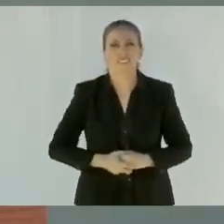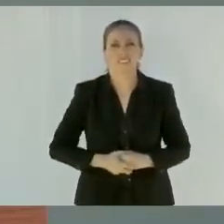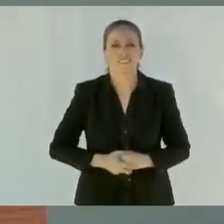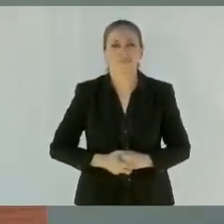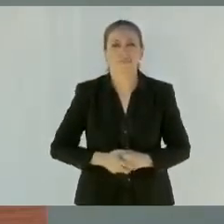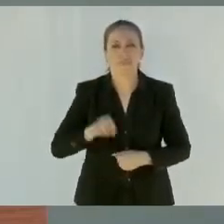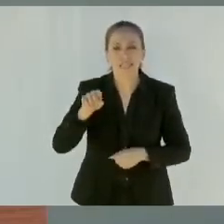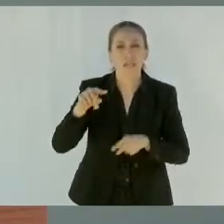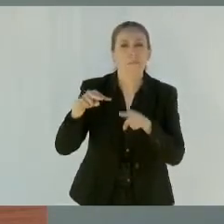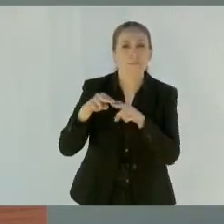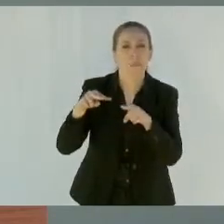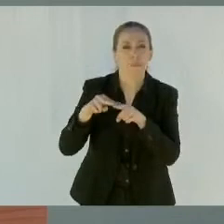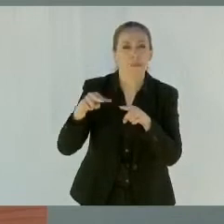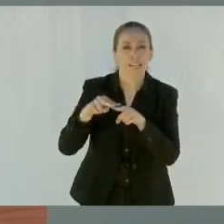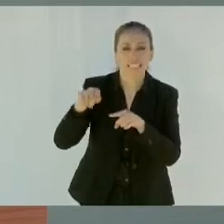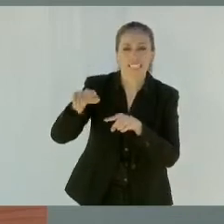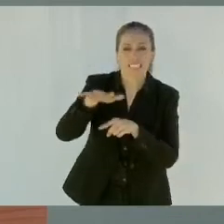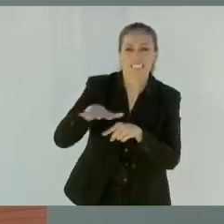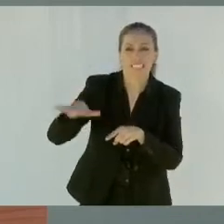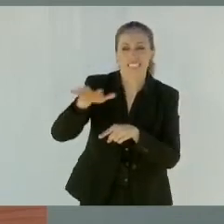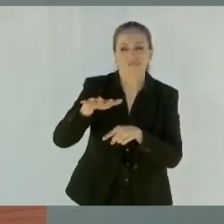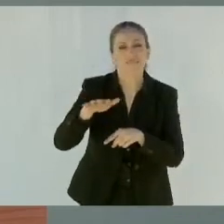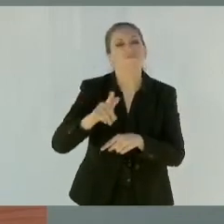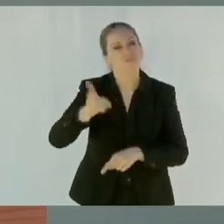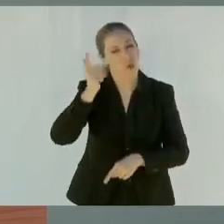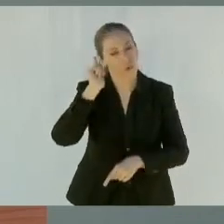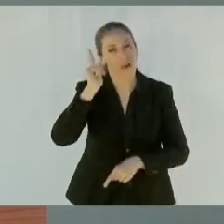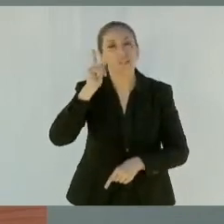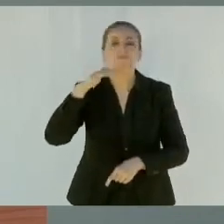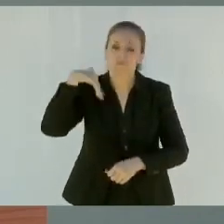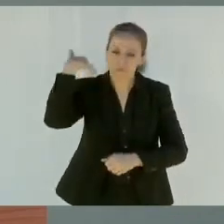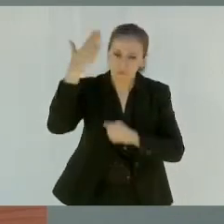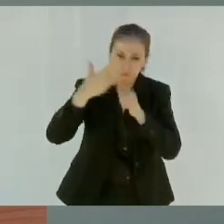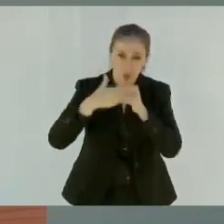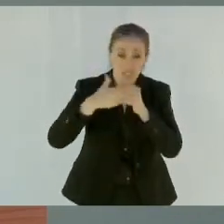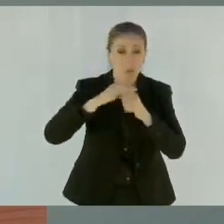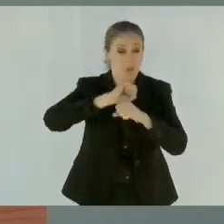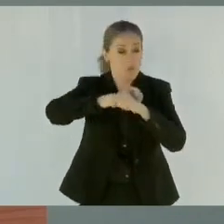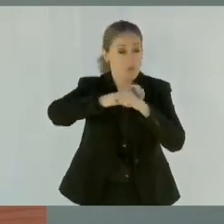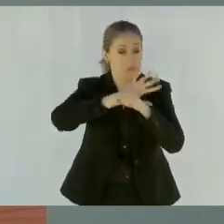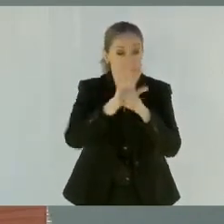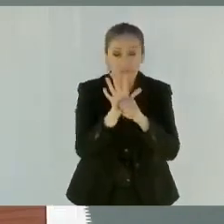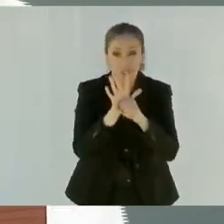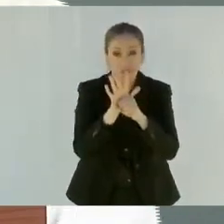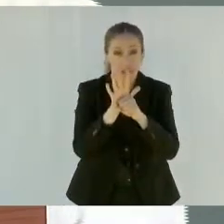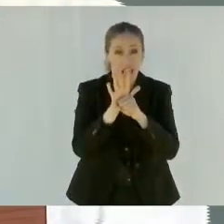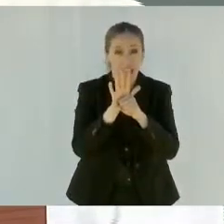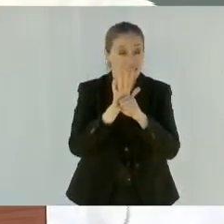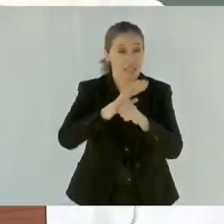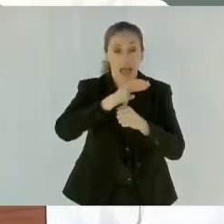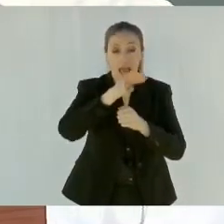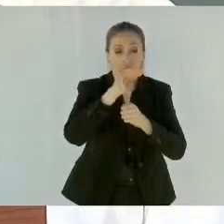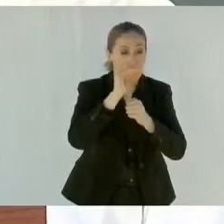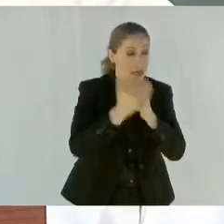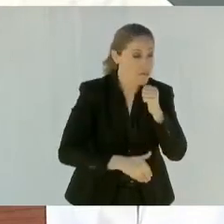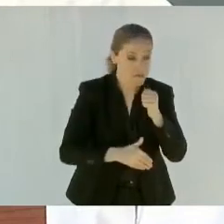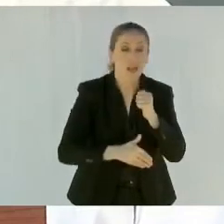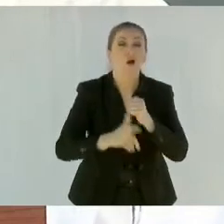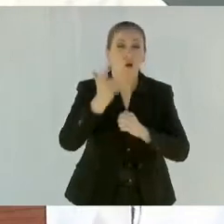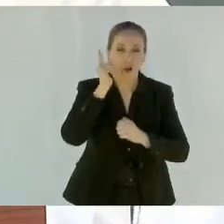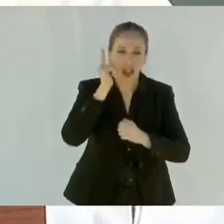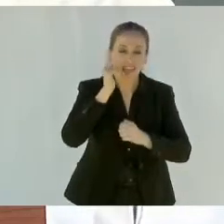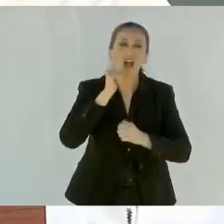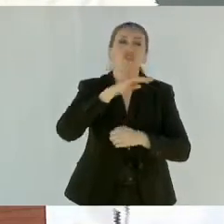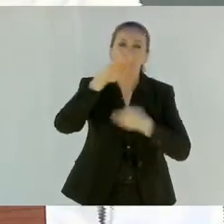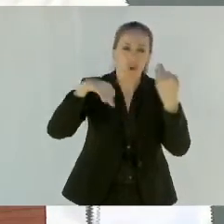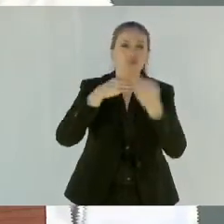regresar cuando pase esta terrible pandemia. Vamos a poder estar ya de nuevo en las plazas